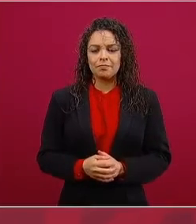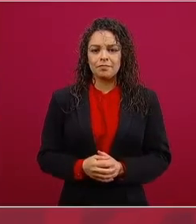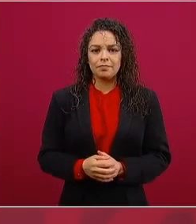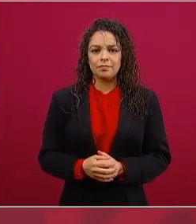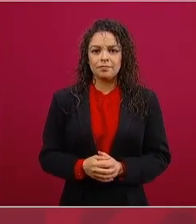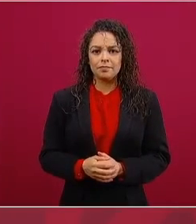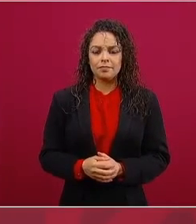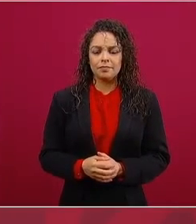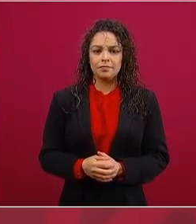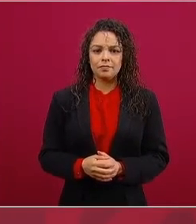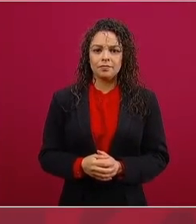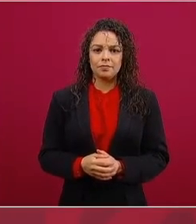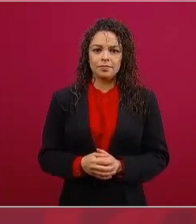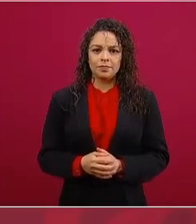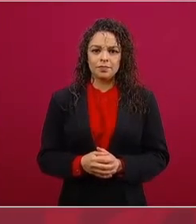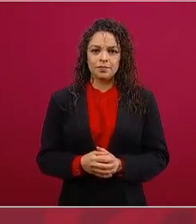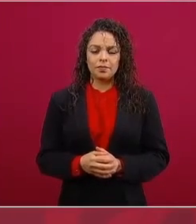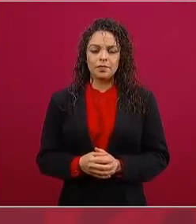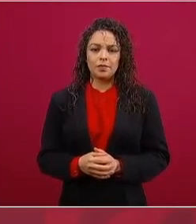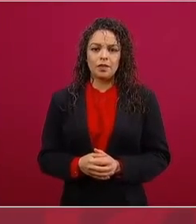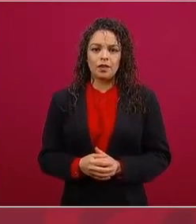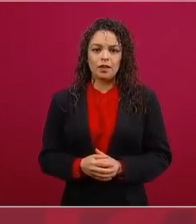Si estoy